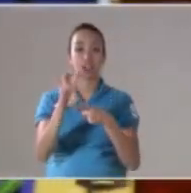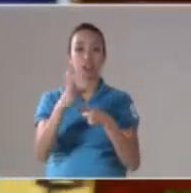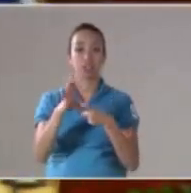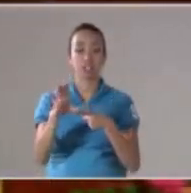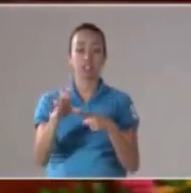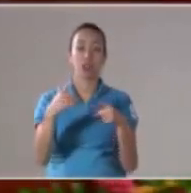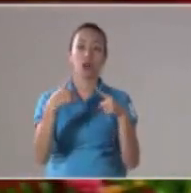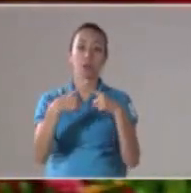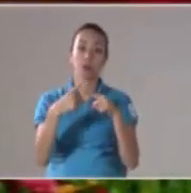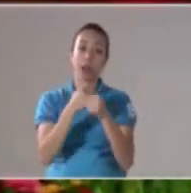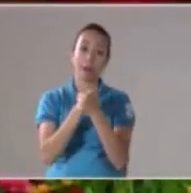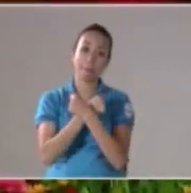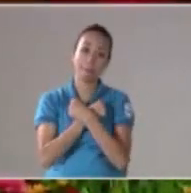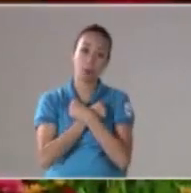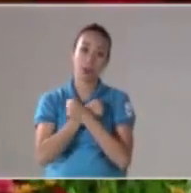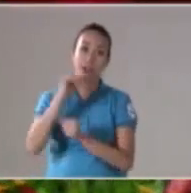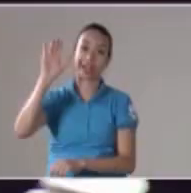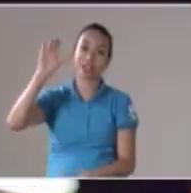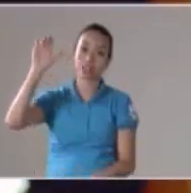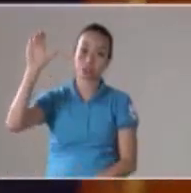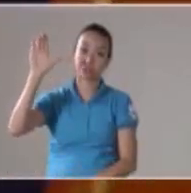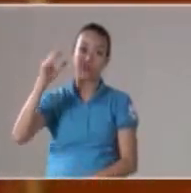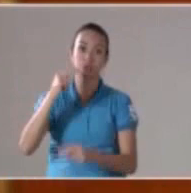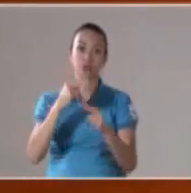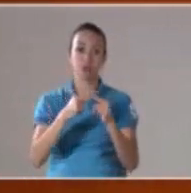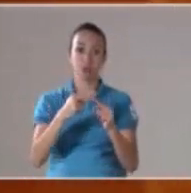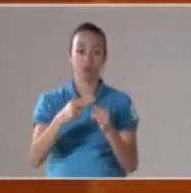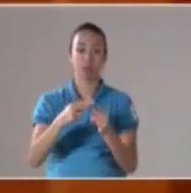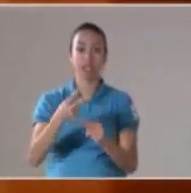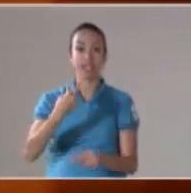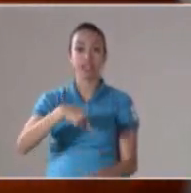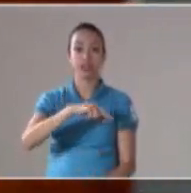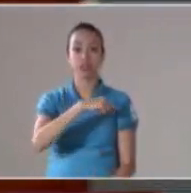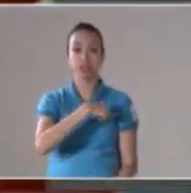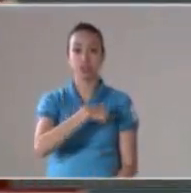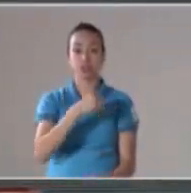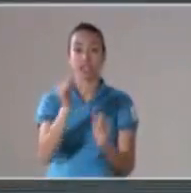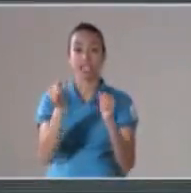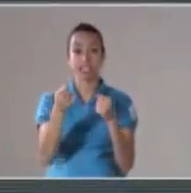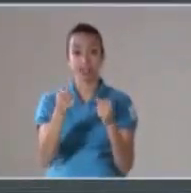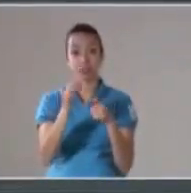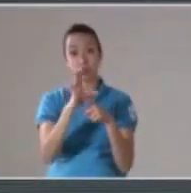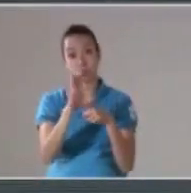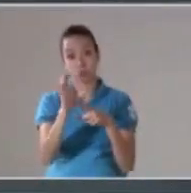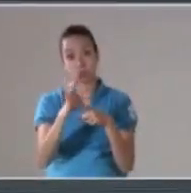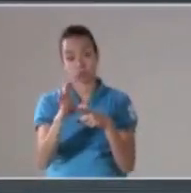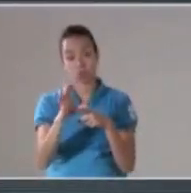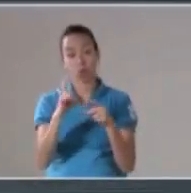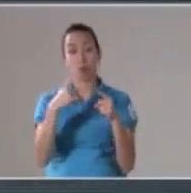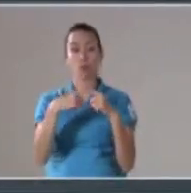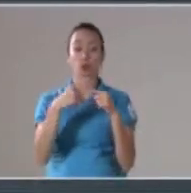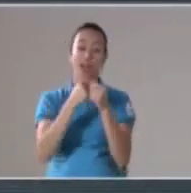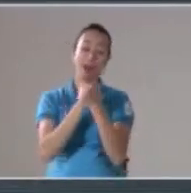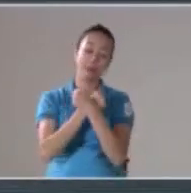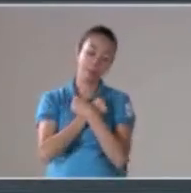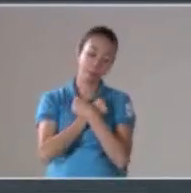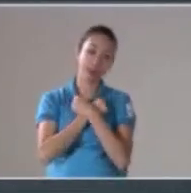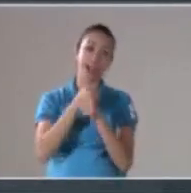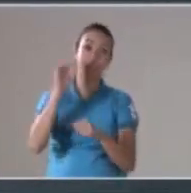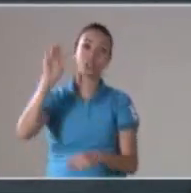por amor a su nombre, y nosotros hacemos cosas por amor a su